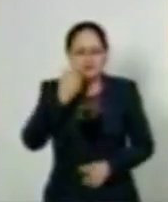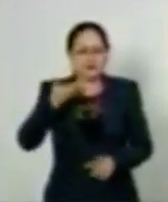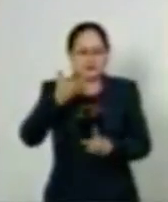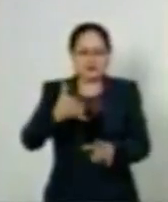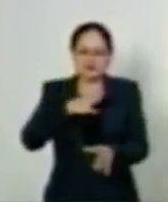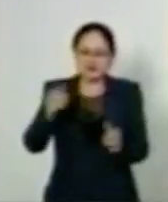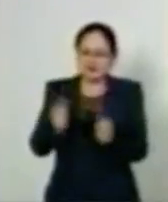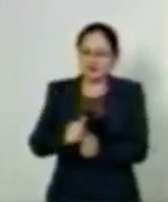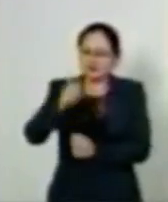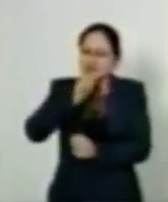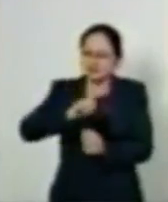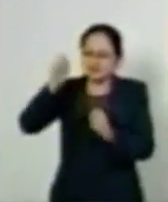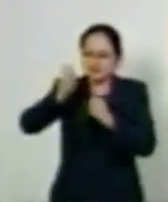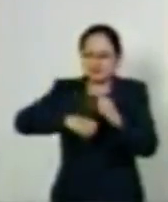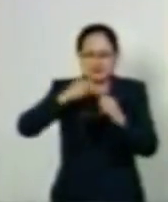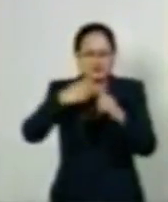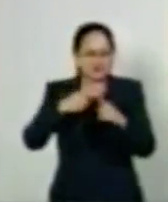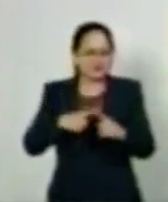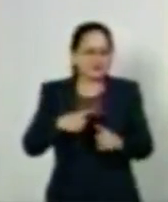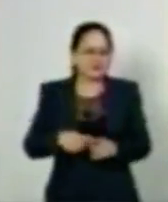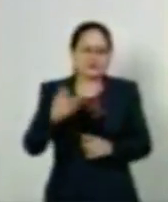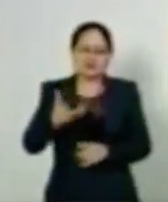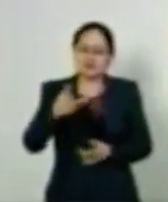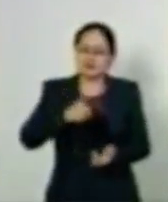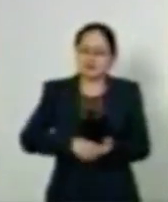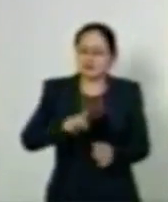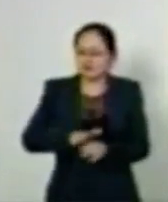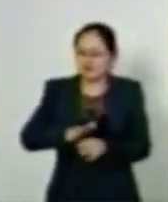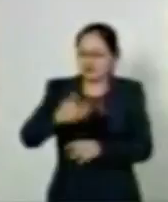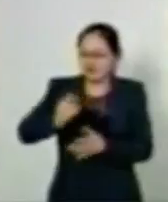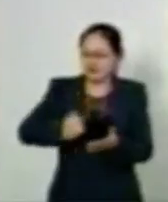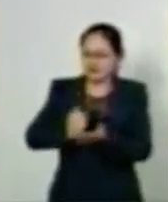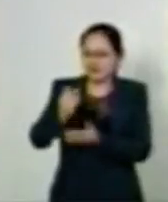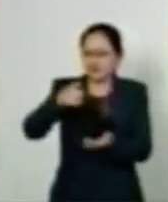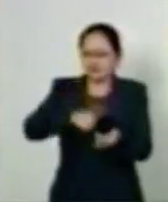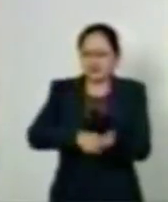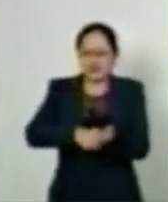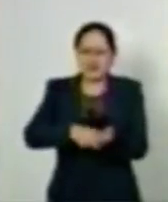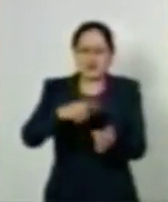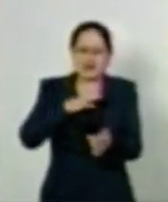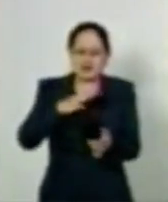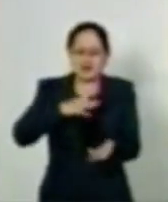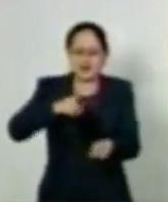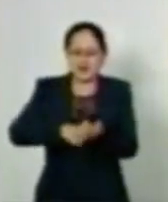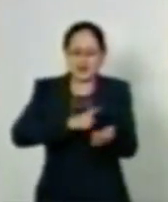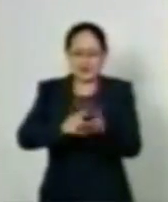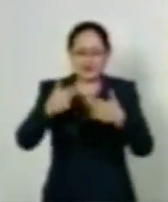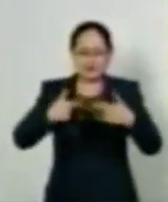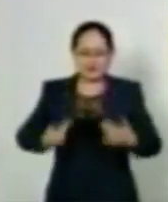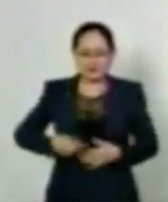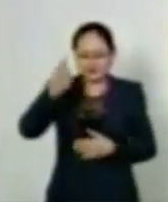de mentira, de engaño, flagelando con cada decisión los derechos humanos de